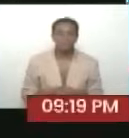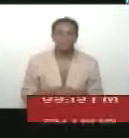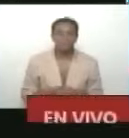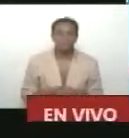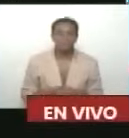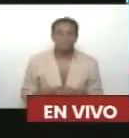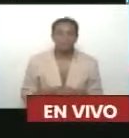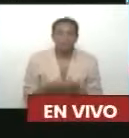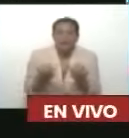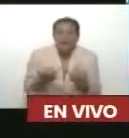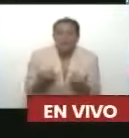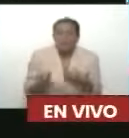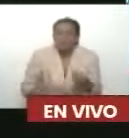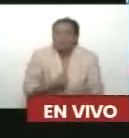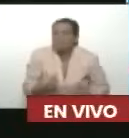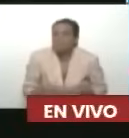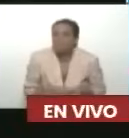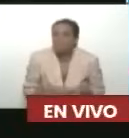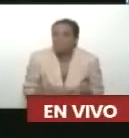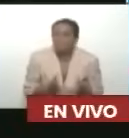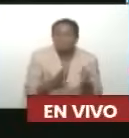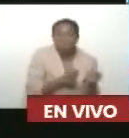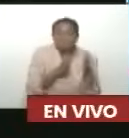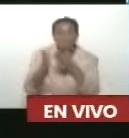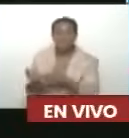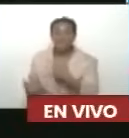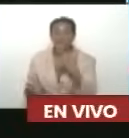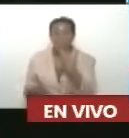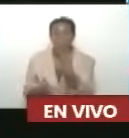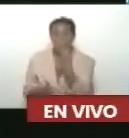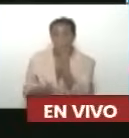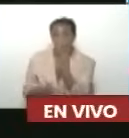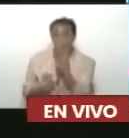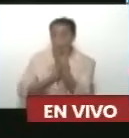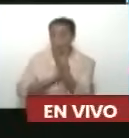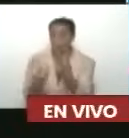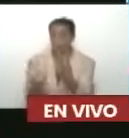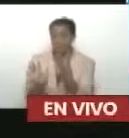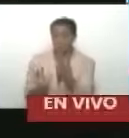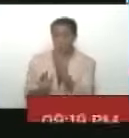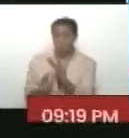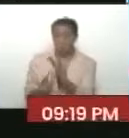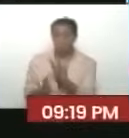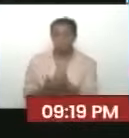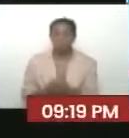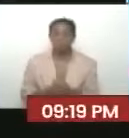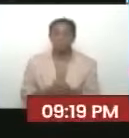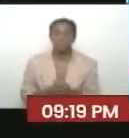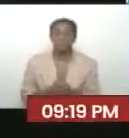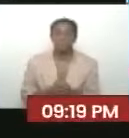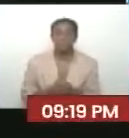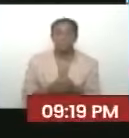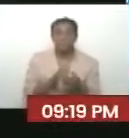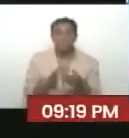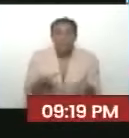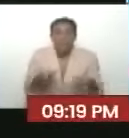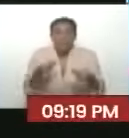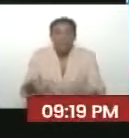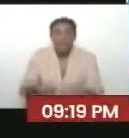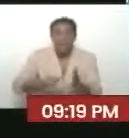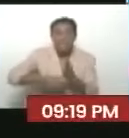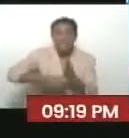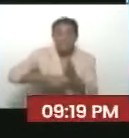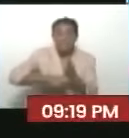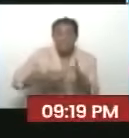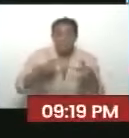¿Y ahora qué hago? Se dirige a la estación número 4. Número 4, correcto, me dijo ya. Le entrega su cédula de